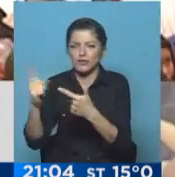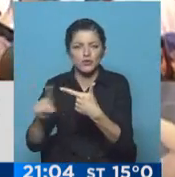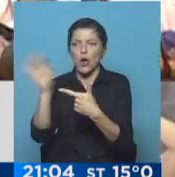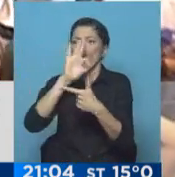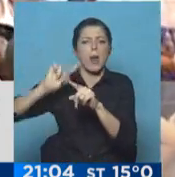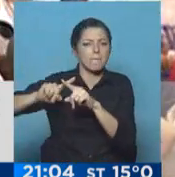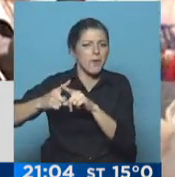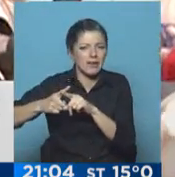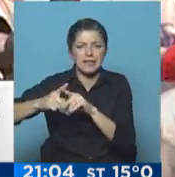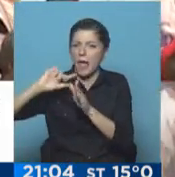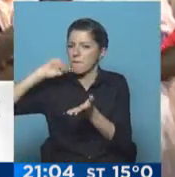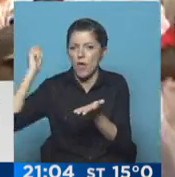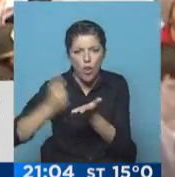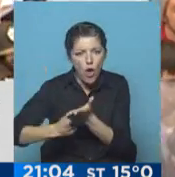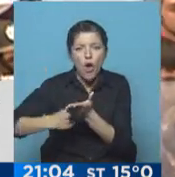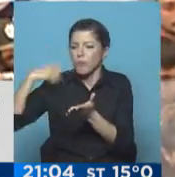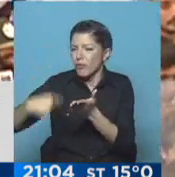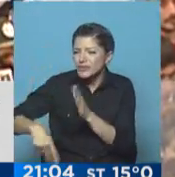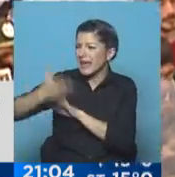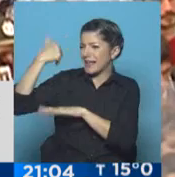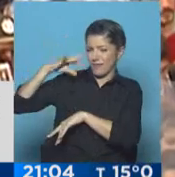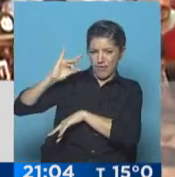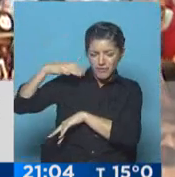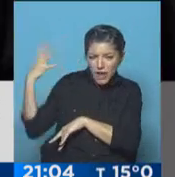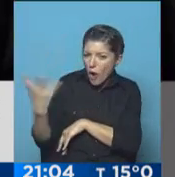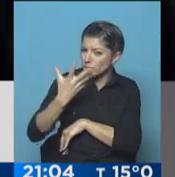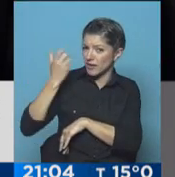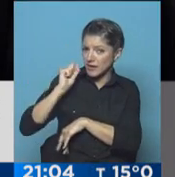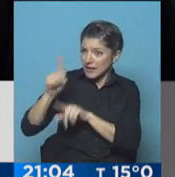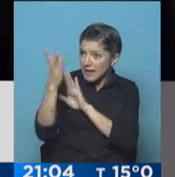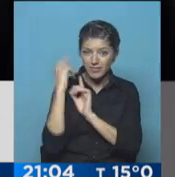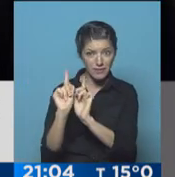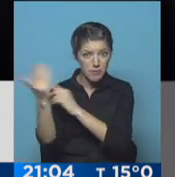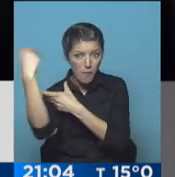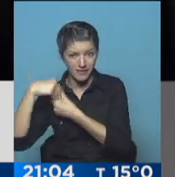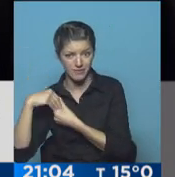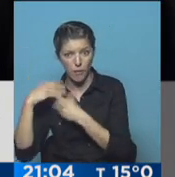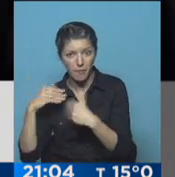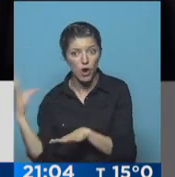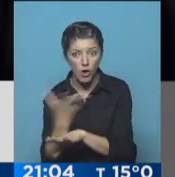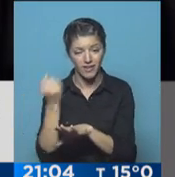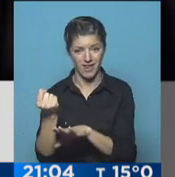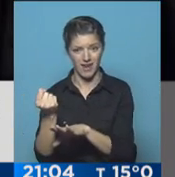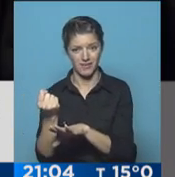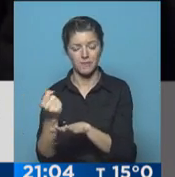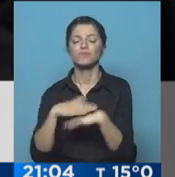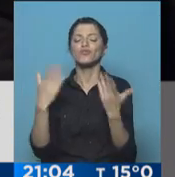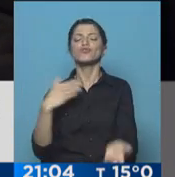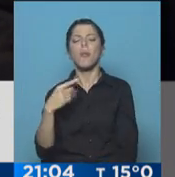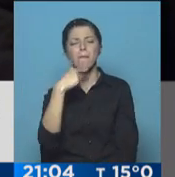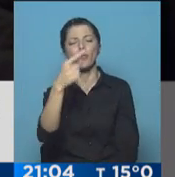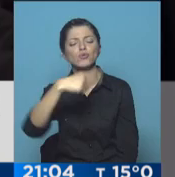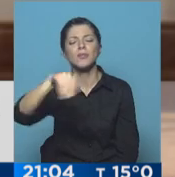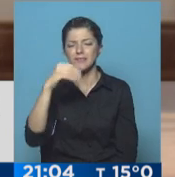las políticas que tanto nos costaron llevar y de las cuales también él formó parte? Yo les pregunto, pónganse una mano en el